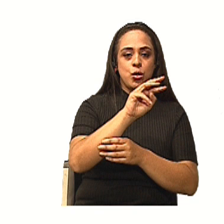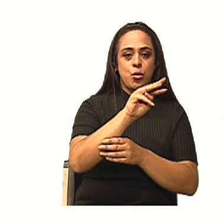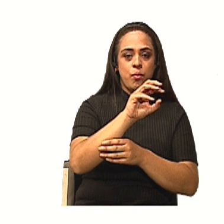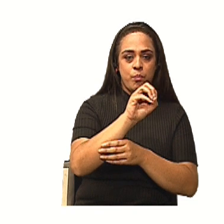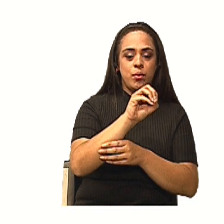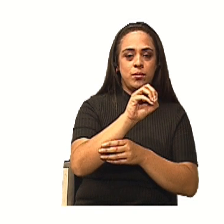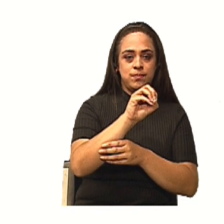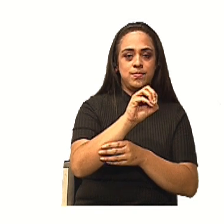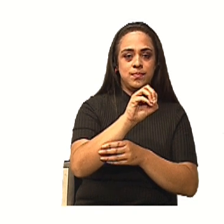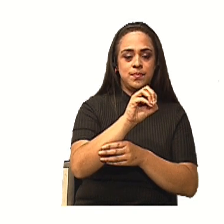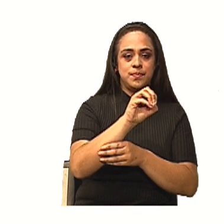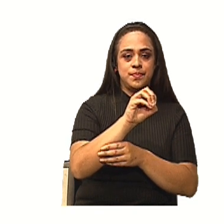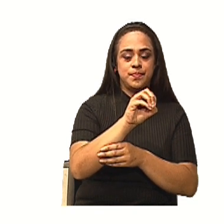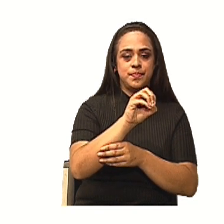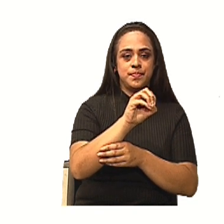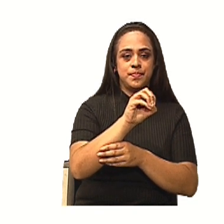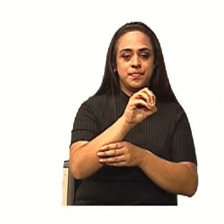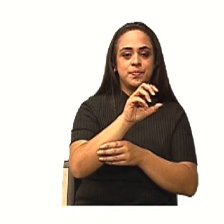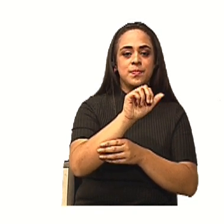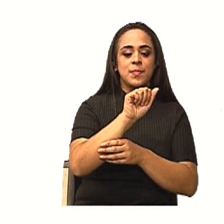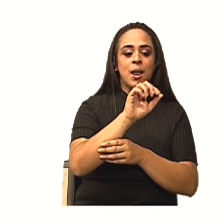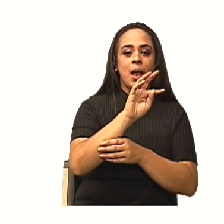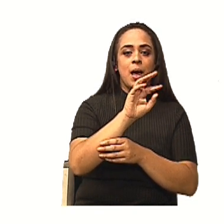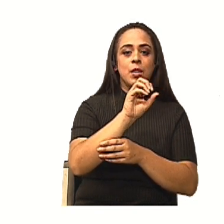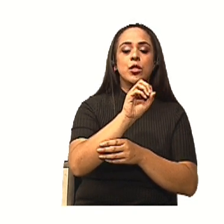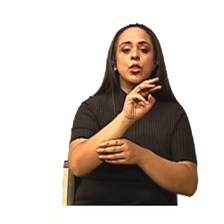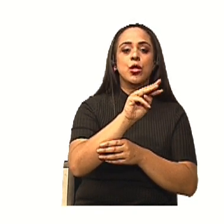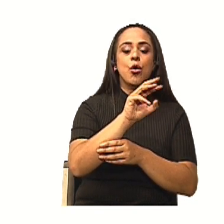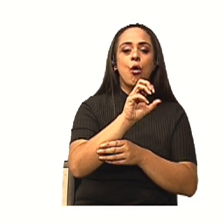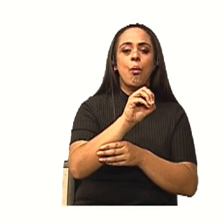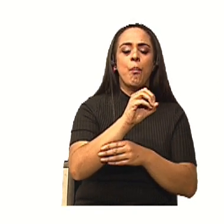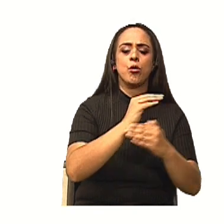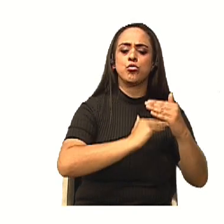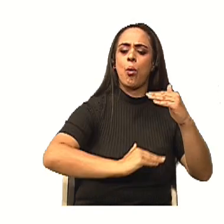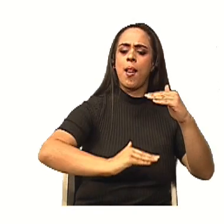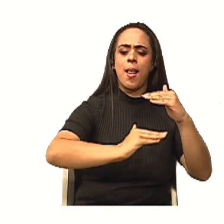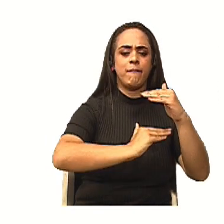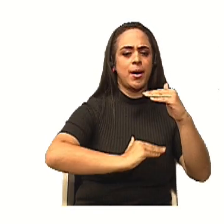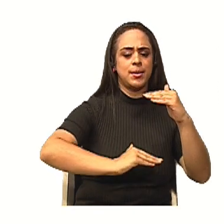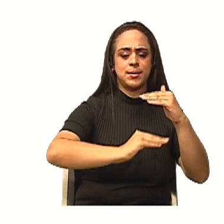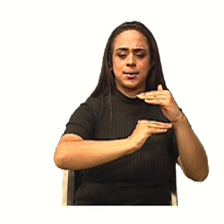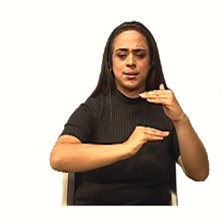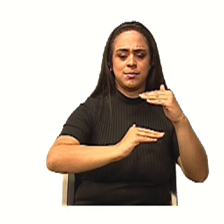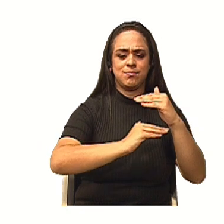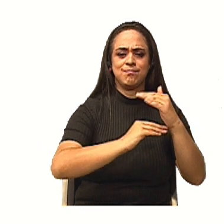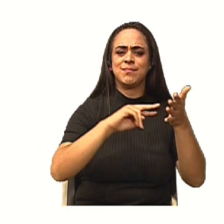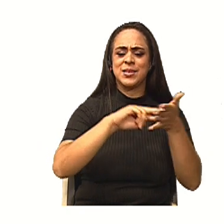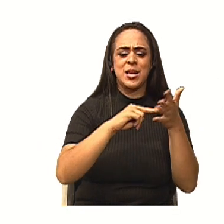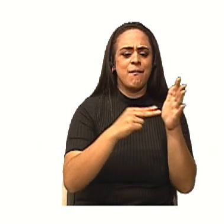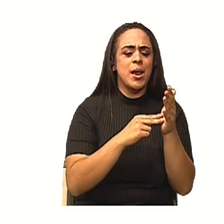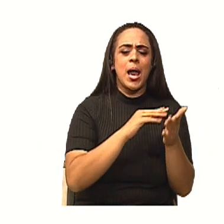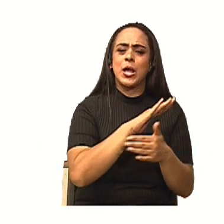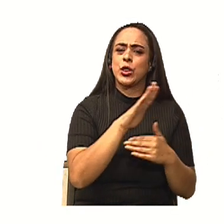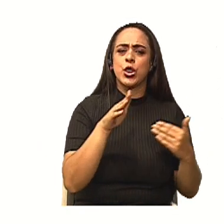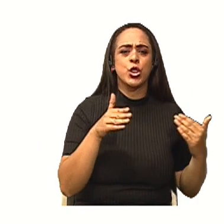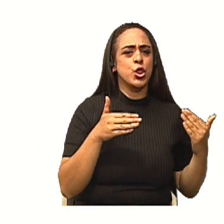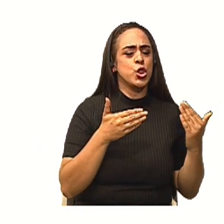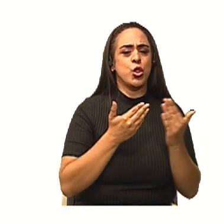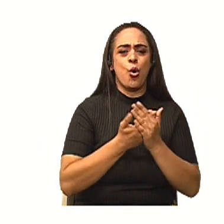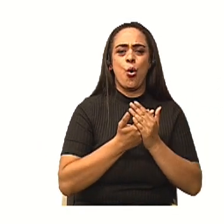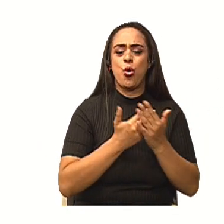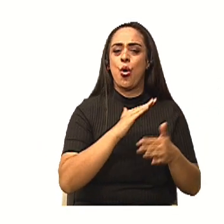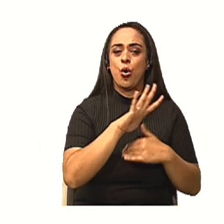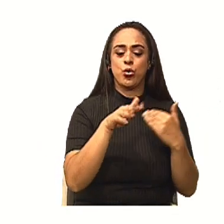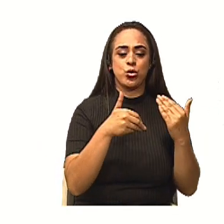son los átomos, son la base estructural de la materia. ¿Qué significa eso? Que todo, absolutamente todo, está